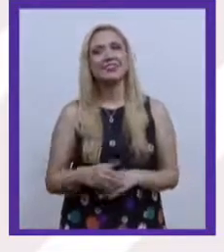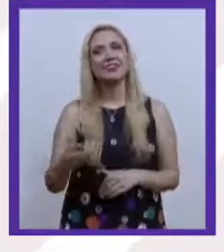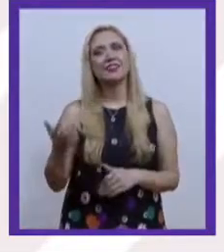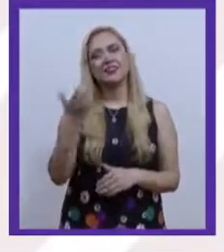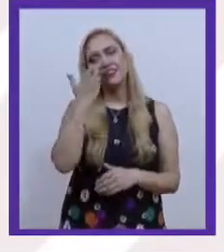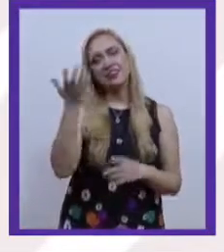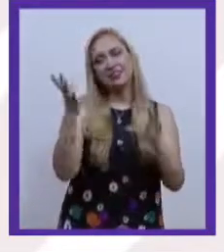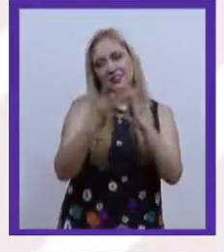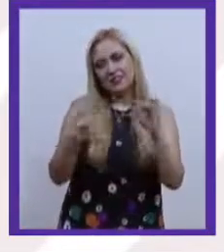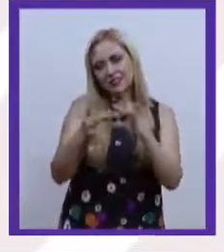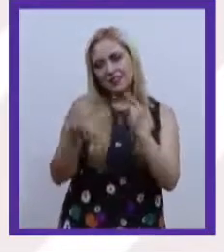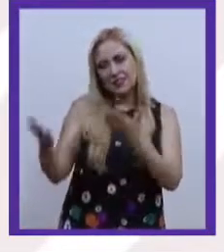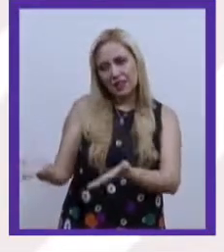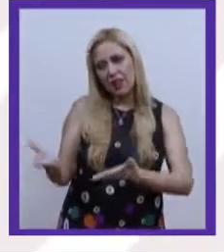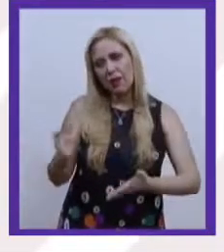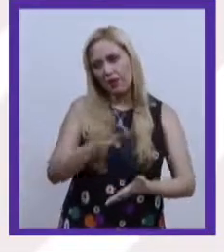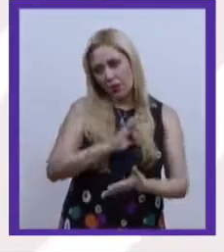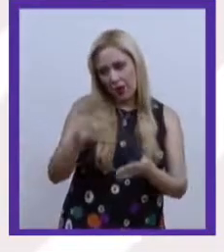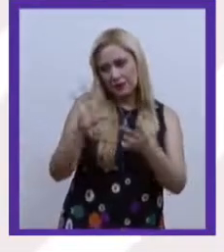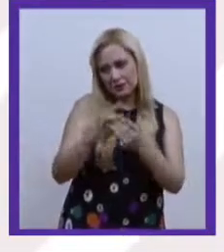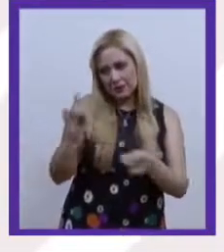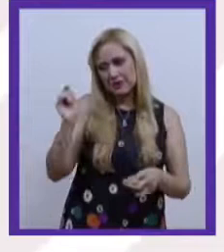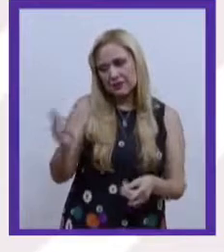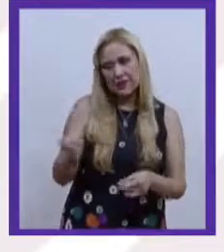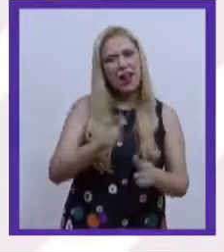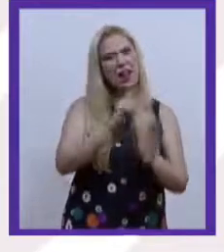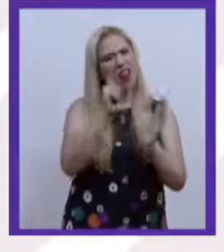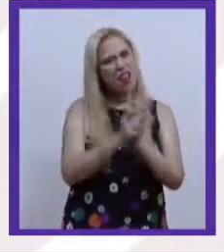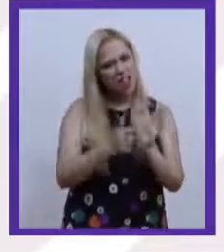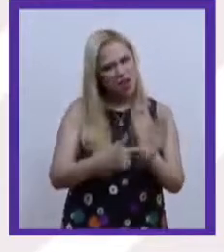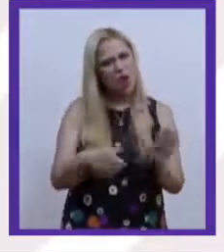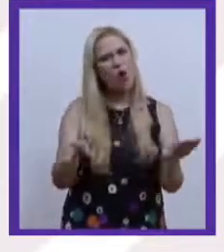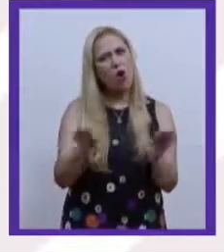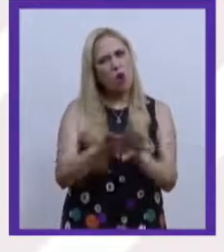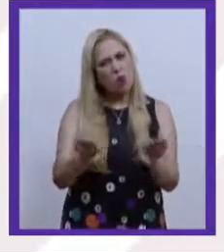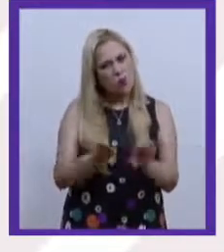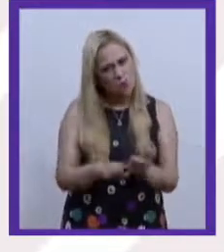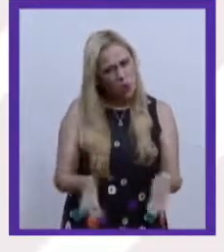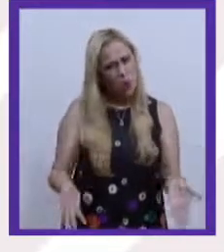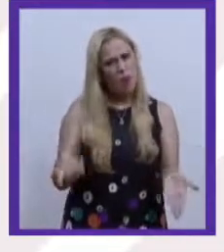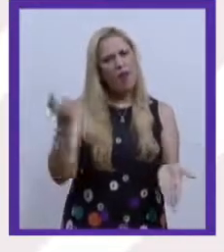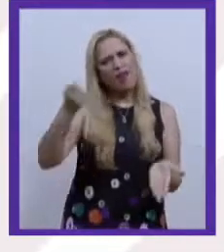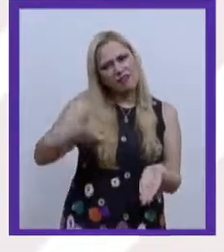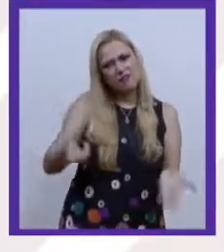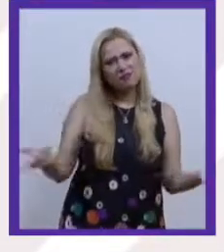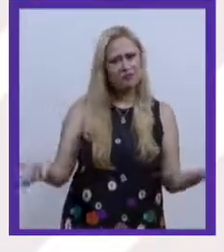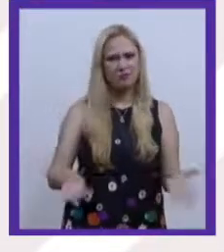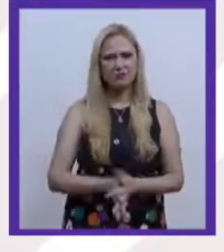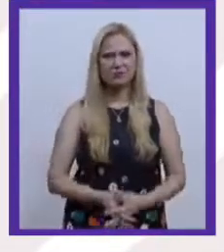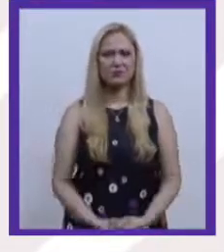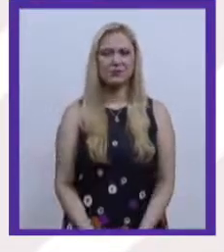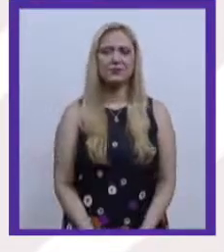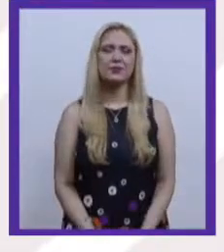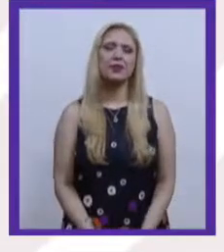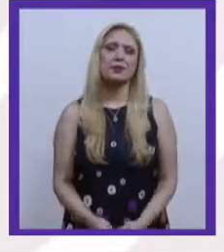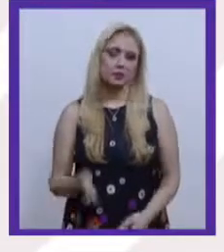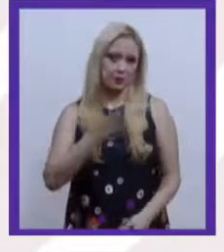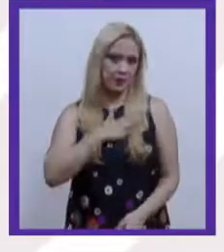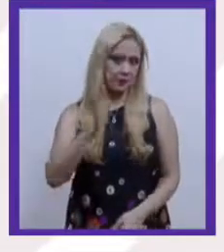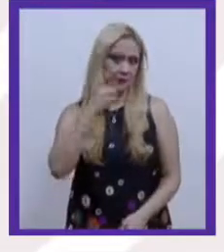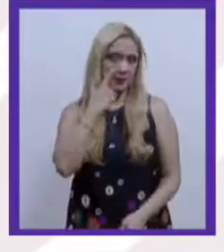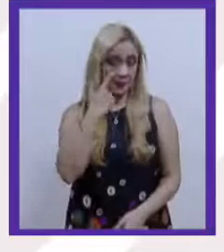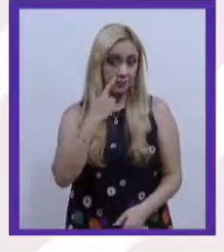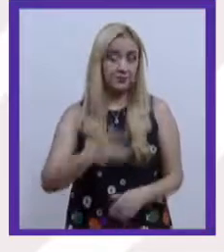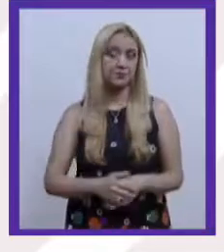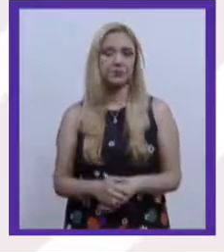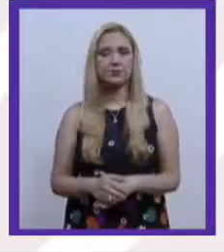quisiera regresar con eso, senadora, si nos platica un poquito de la ley, cómo se compone, de qué va. Bueno,